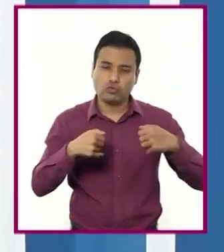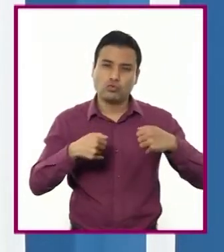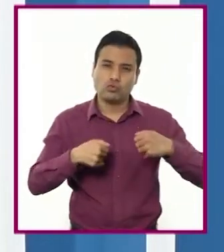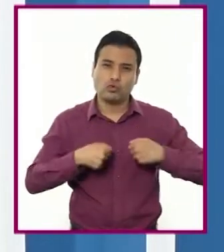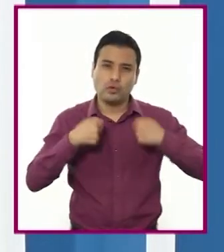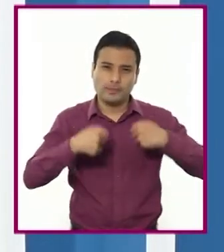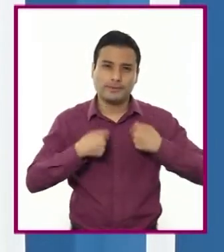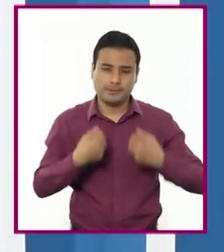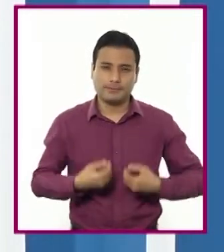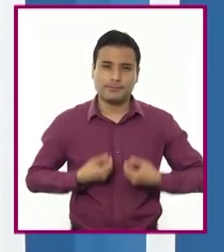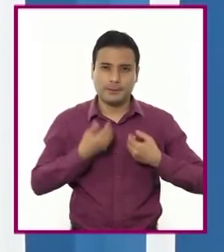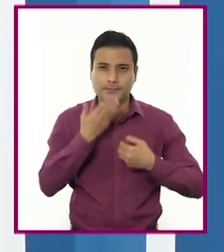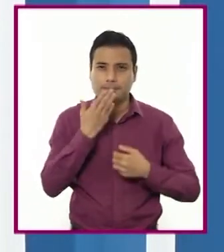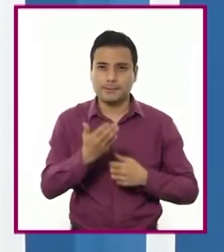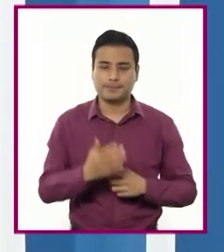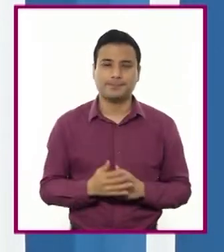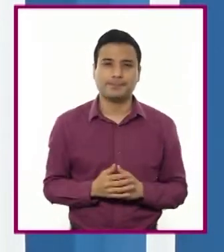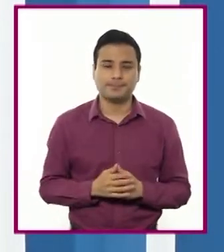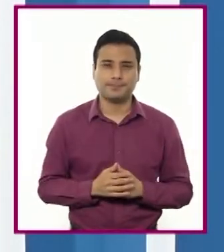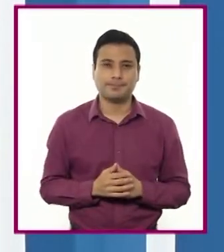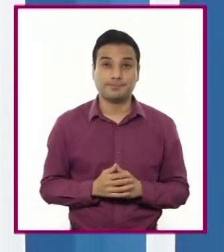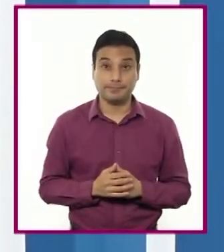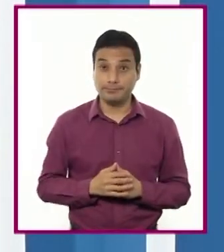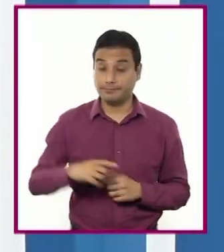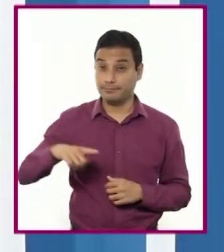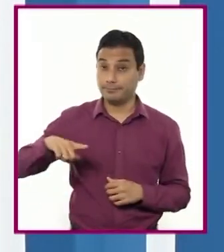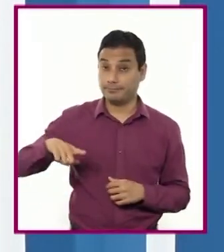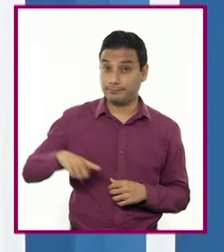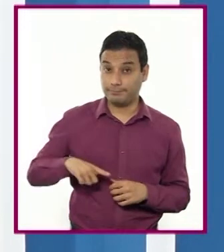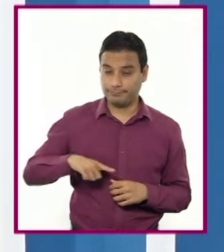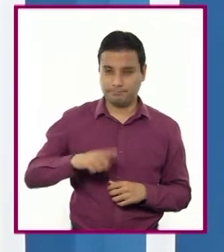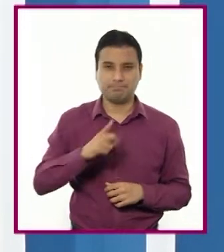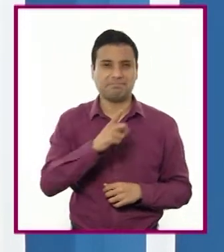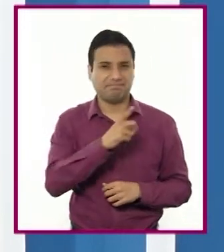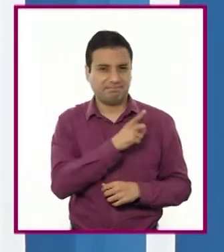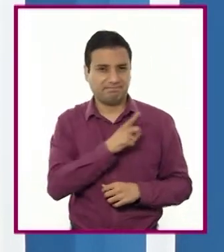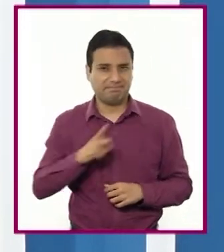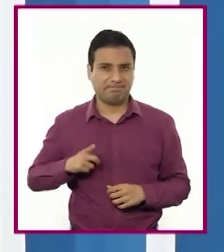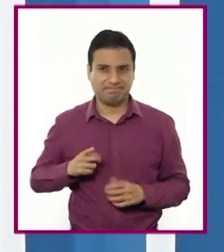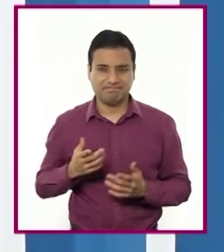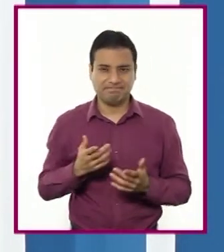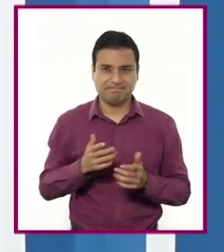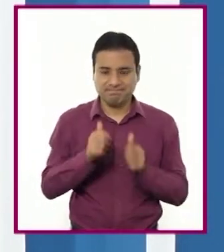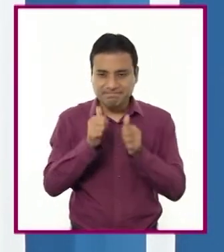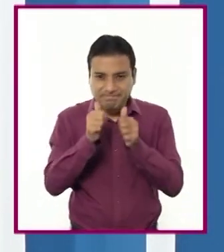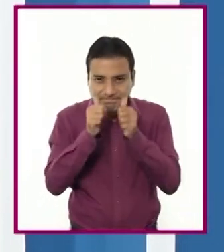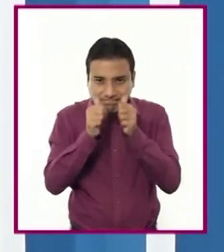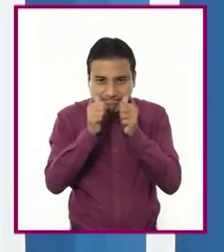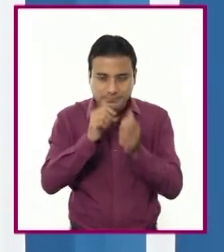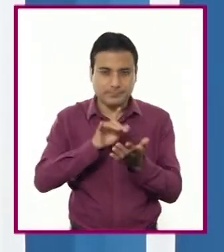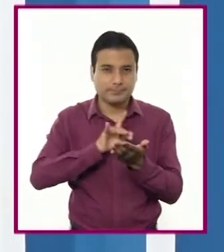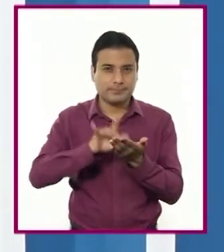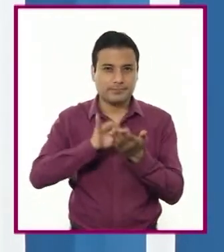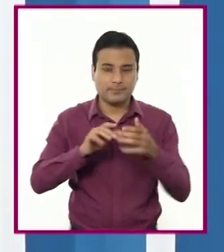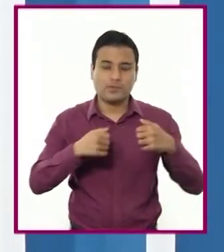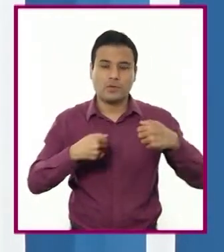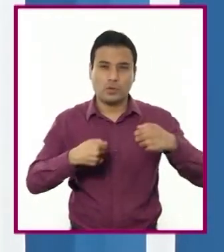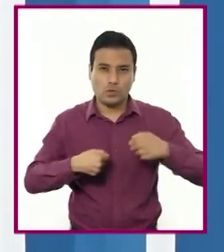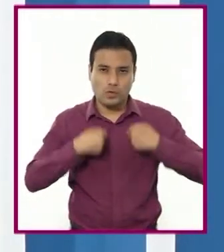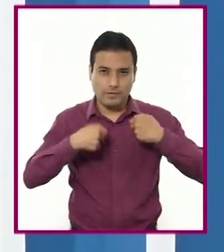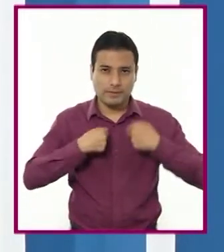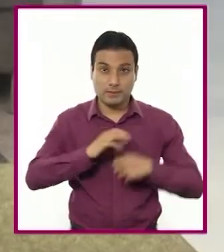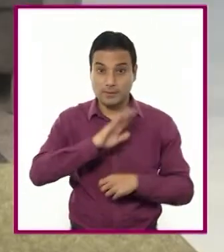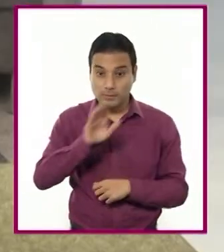los adolescentes del país. Las autoridades deben coordinarse a fin de reducir la mortalidad juvenil, asegurar la